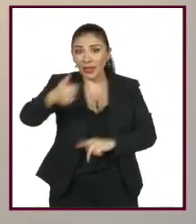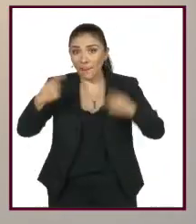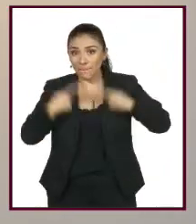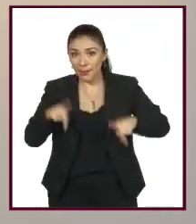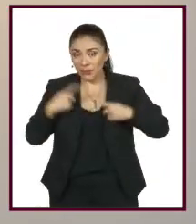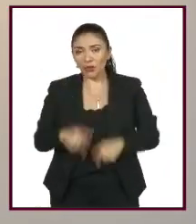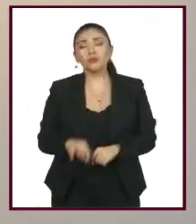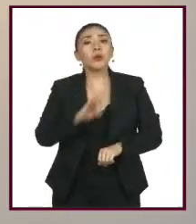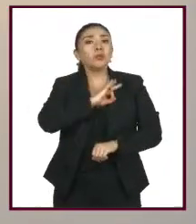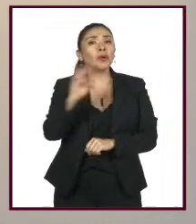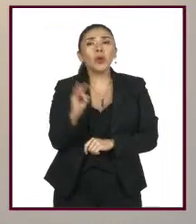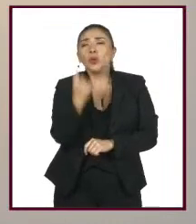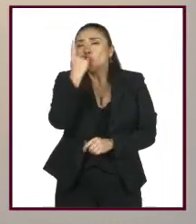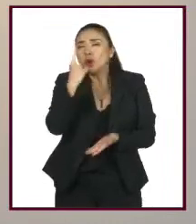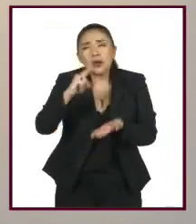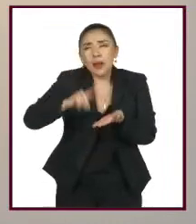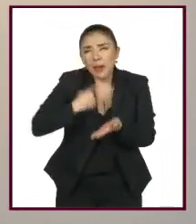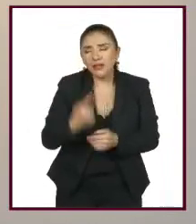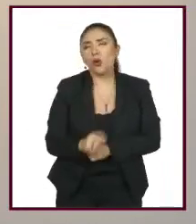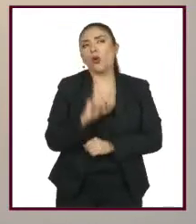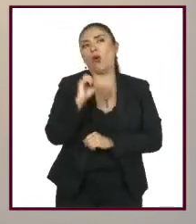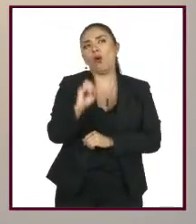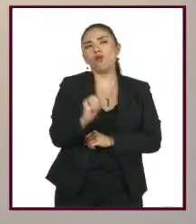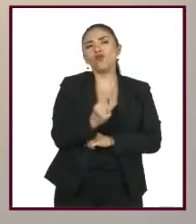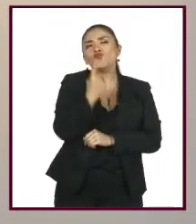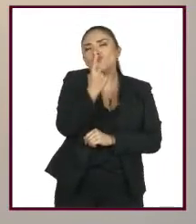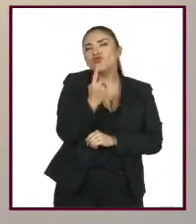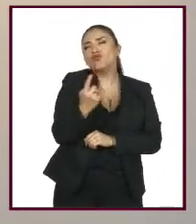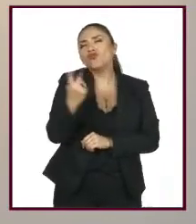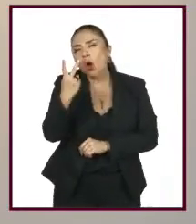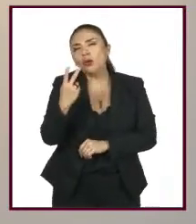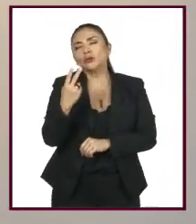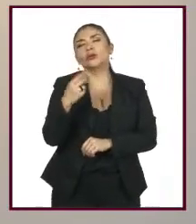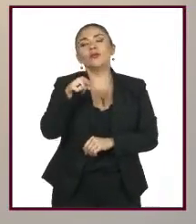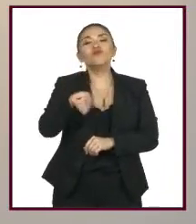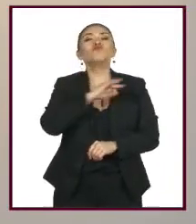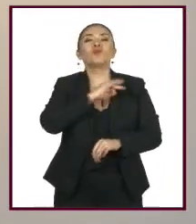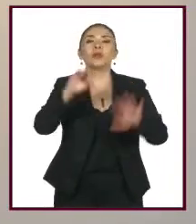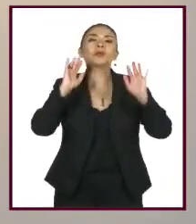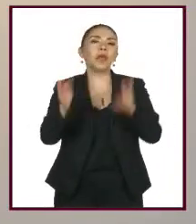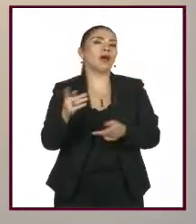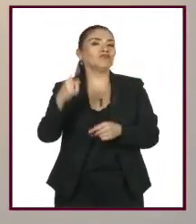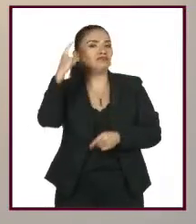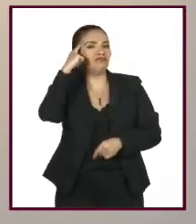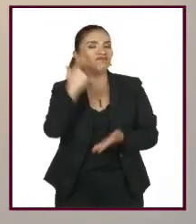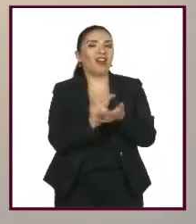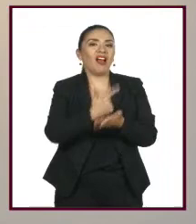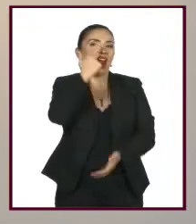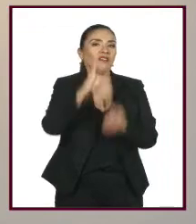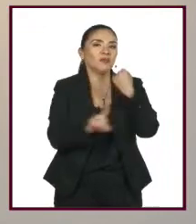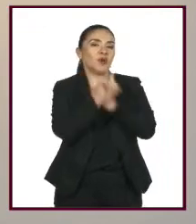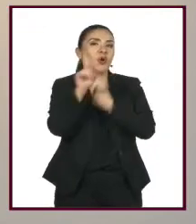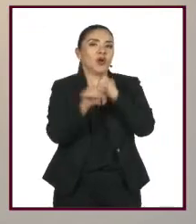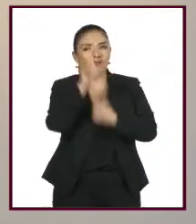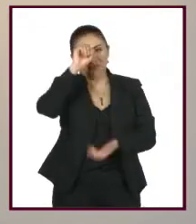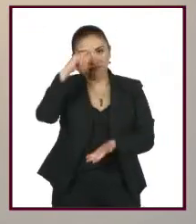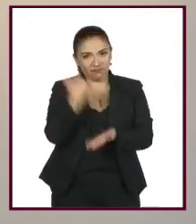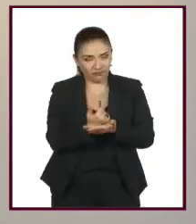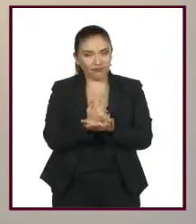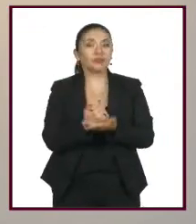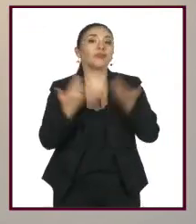un consumo o un par de consumos que pueda tener afectaciones neurológicas o de otro tipo,